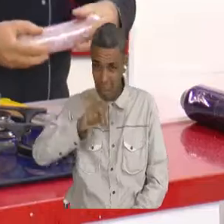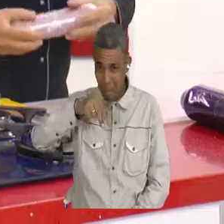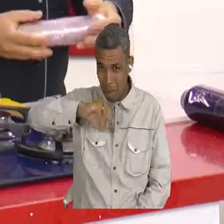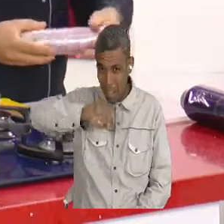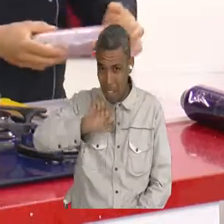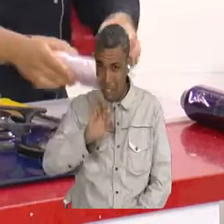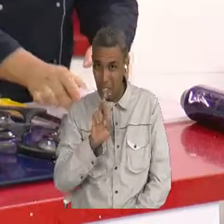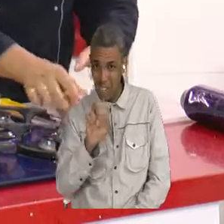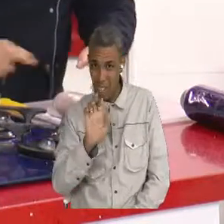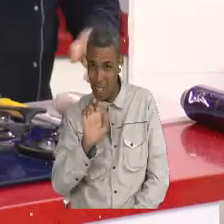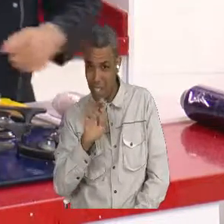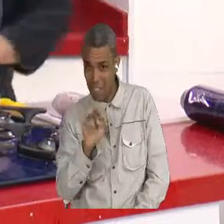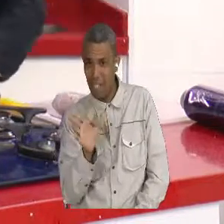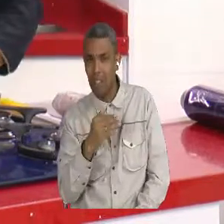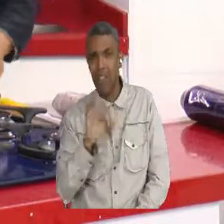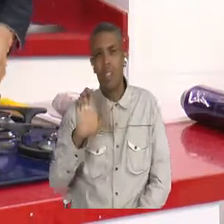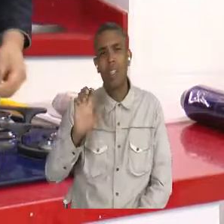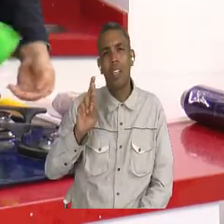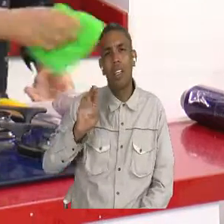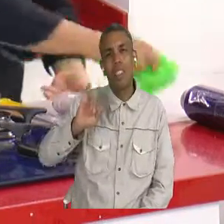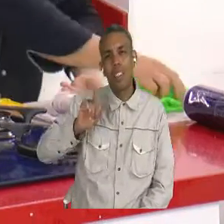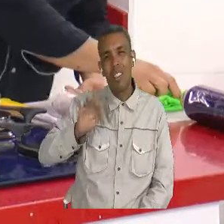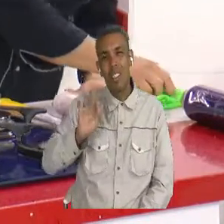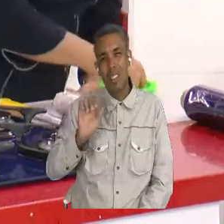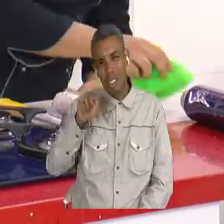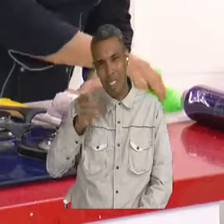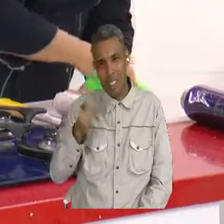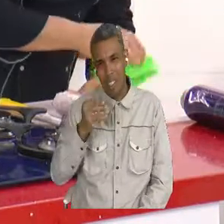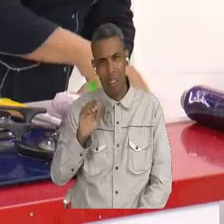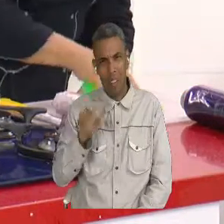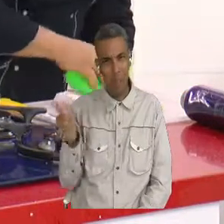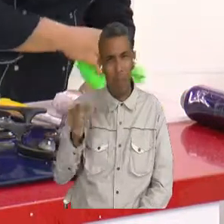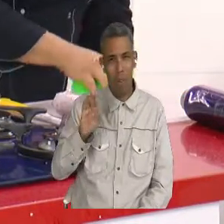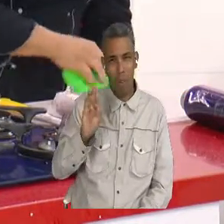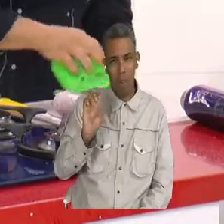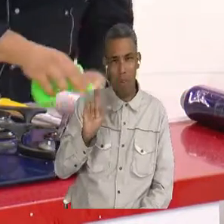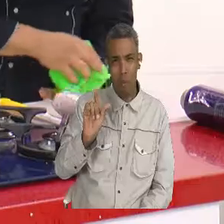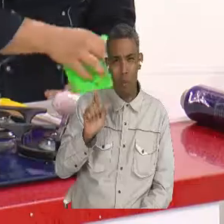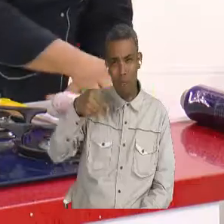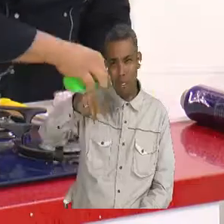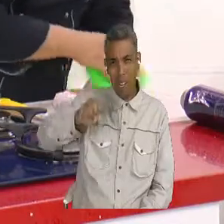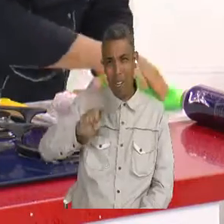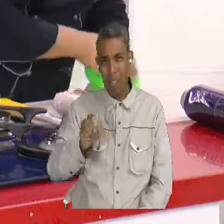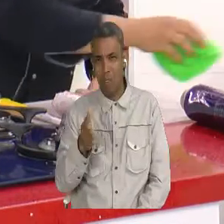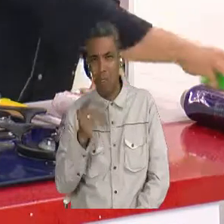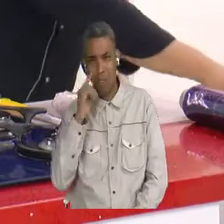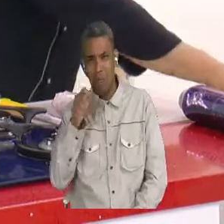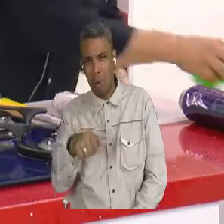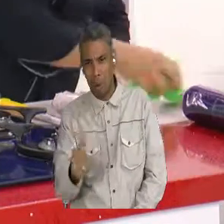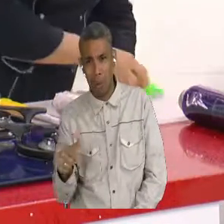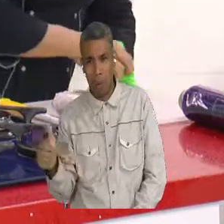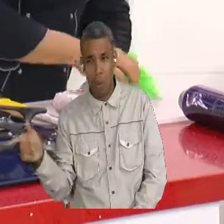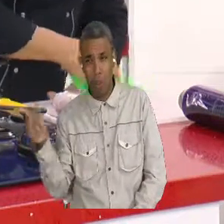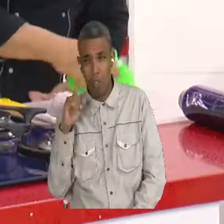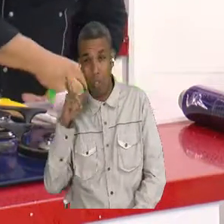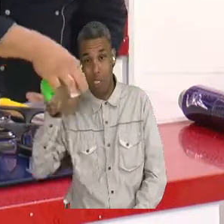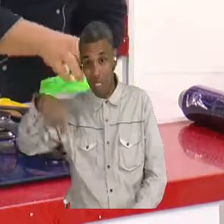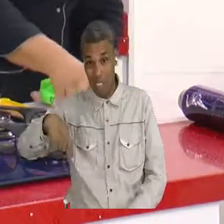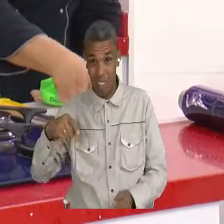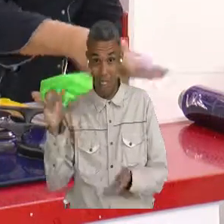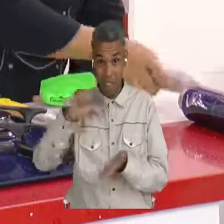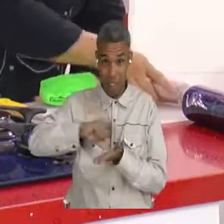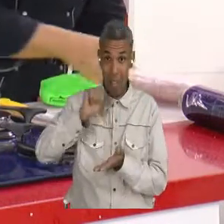Cristian Castro, Miller Bolaños, bueno, y otros, Miguel Castro y otros improvisadores de nuestra tierra, junto con